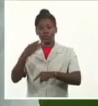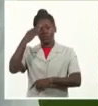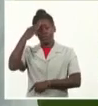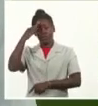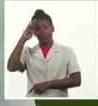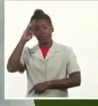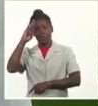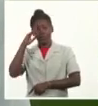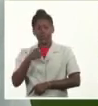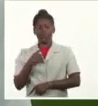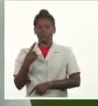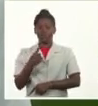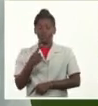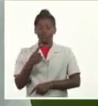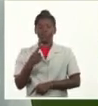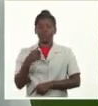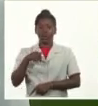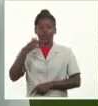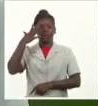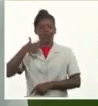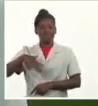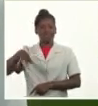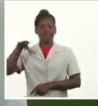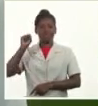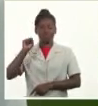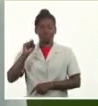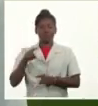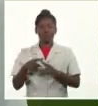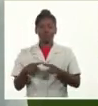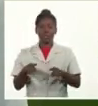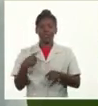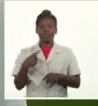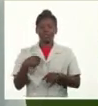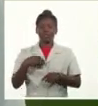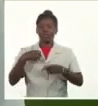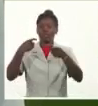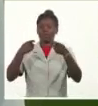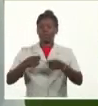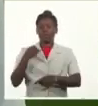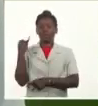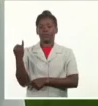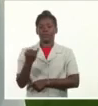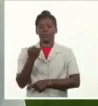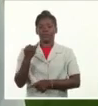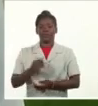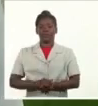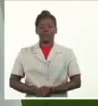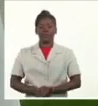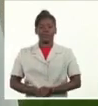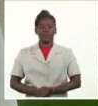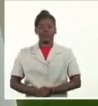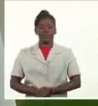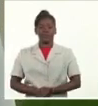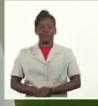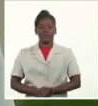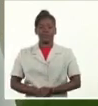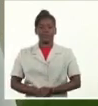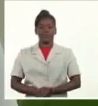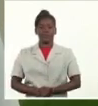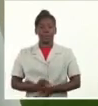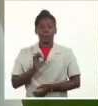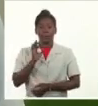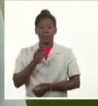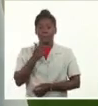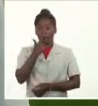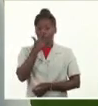Estado suscritos al amparo del derecho internacional. Son incalculables los costos y